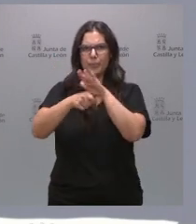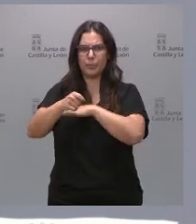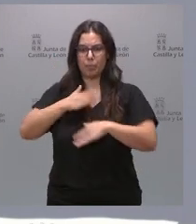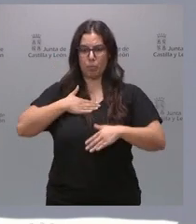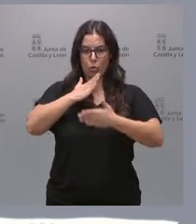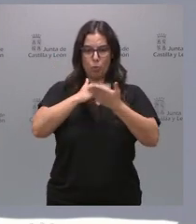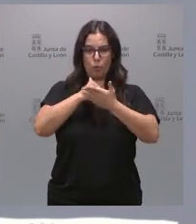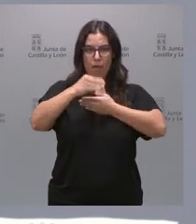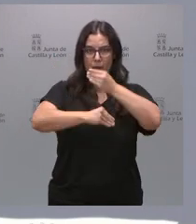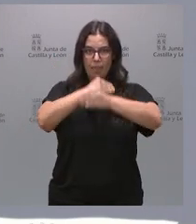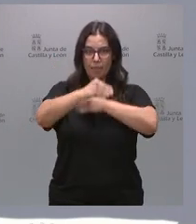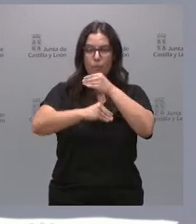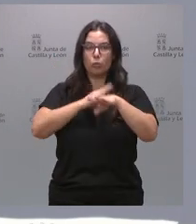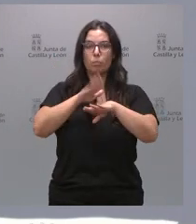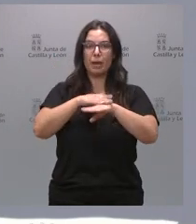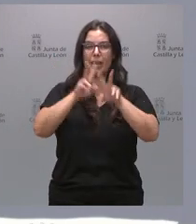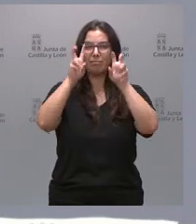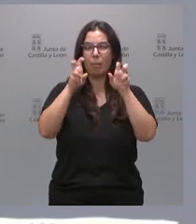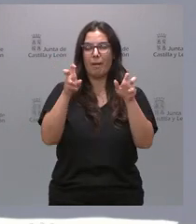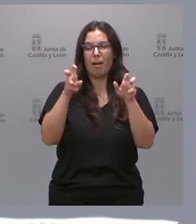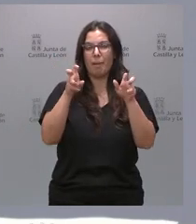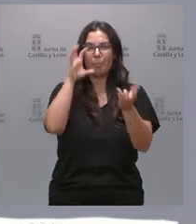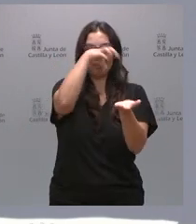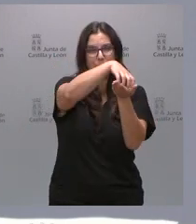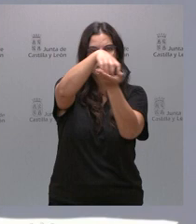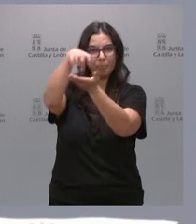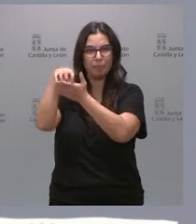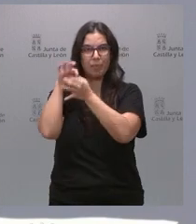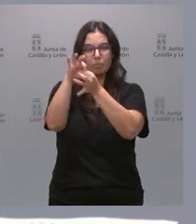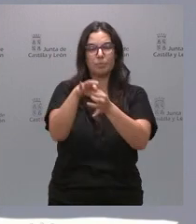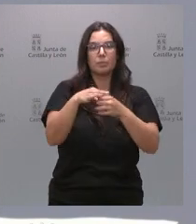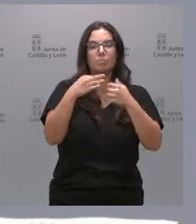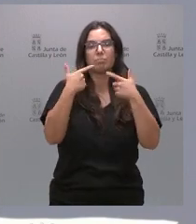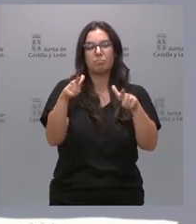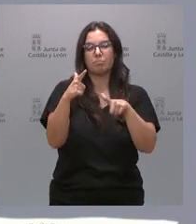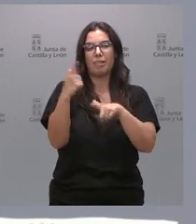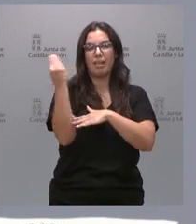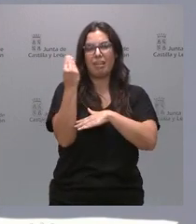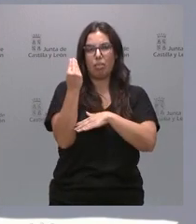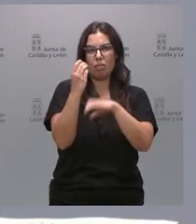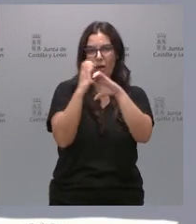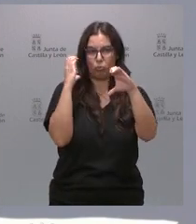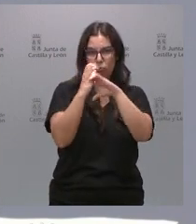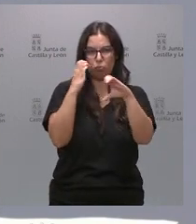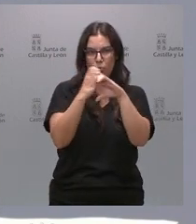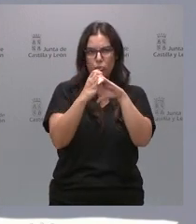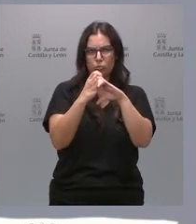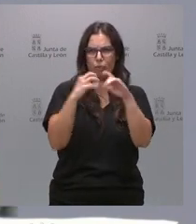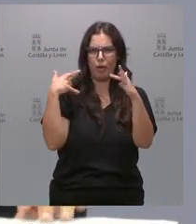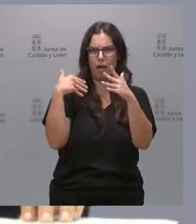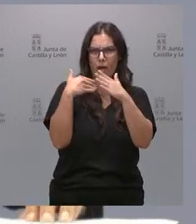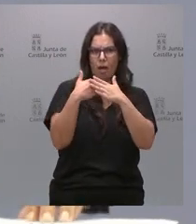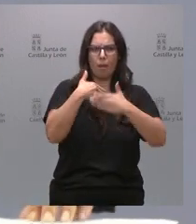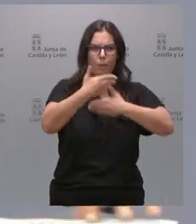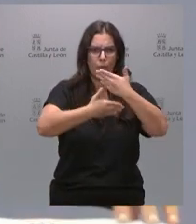Autónoma en el ámbito de las infraestructuras relacionadas con las estaciones de autobuses son bastantes las que en este momento tienen algún proceso